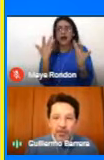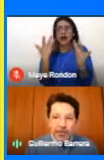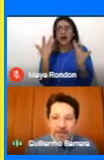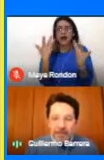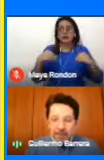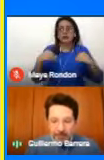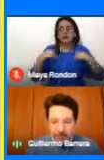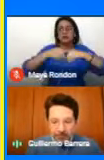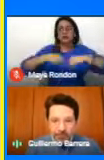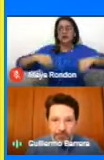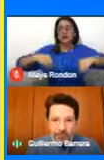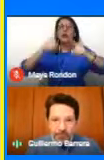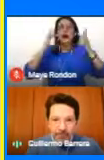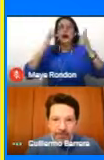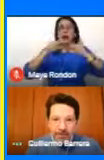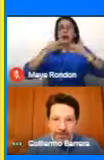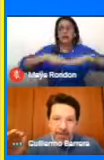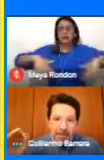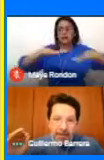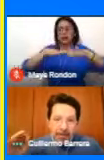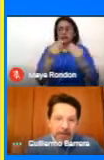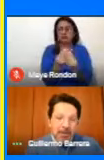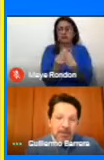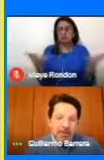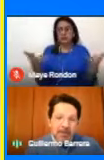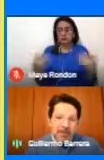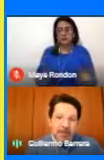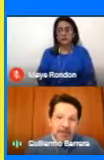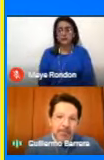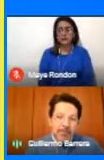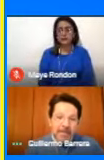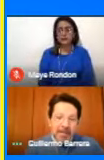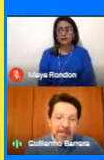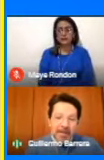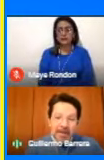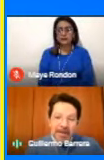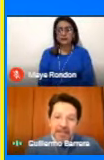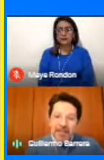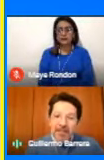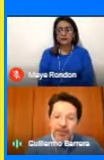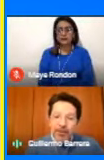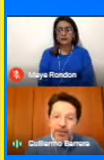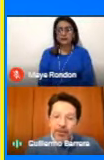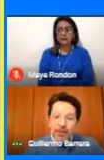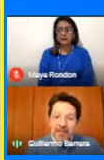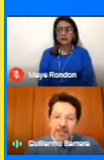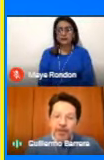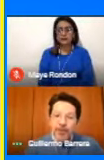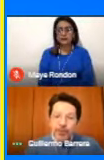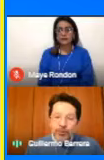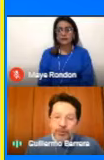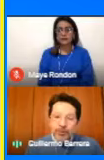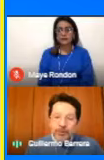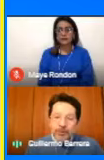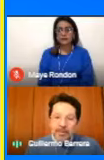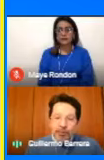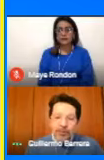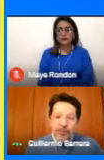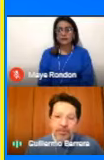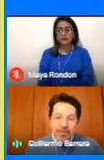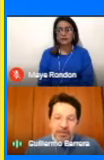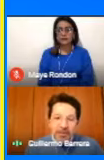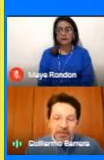el territorio como un espacio pluralista. Pero también implica que para que el territorio tenga un